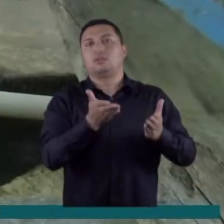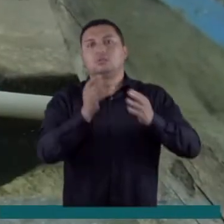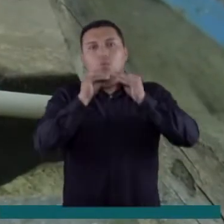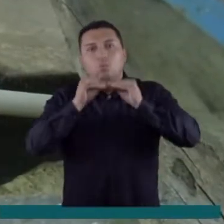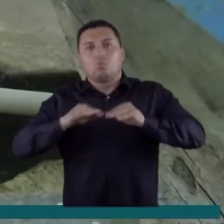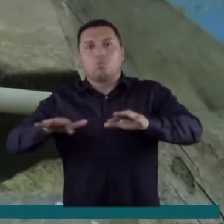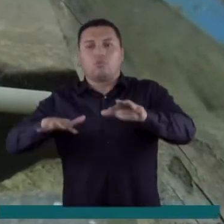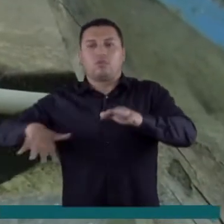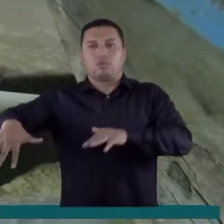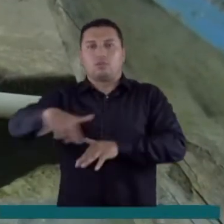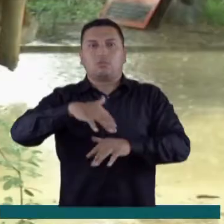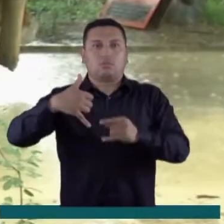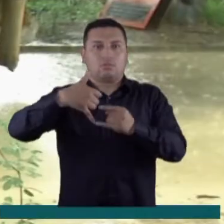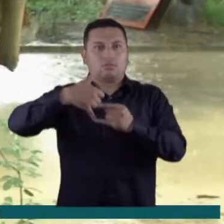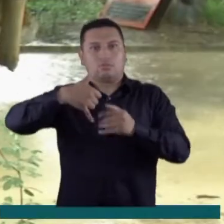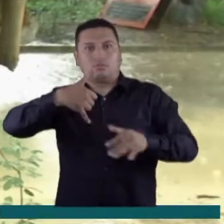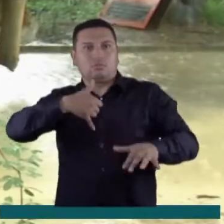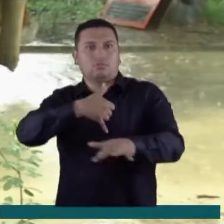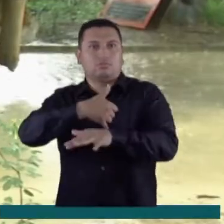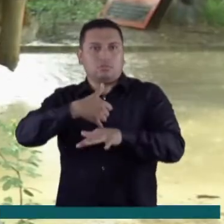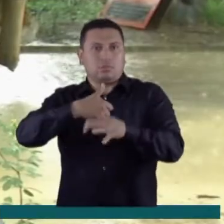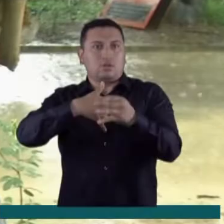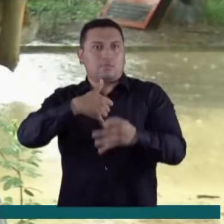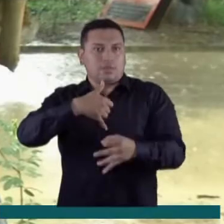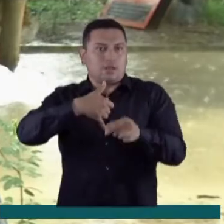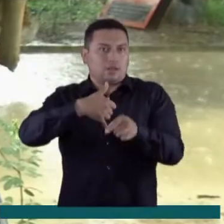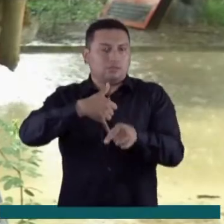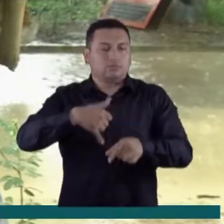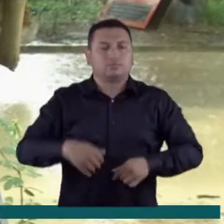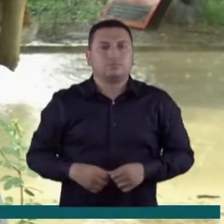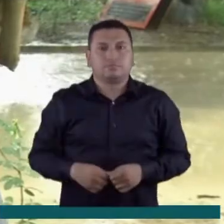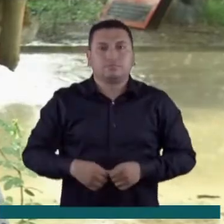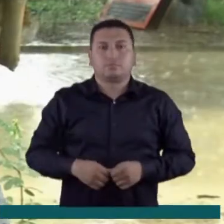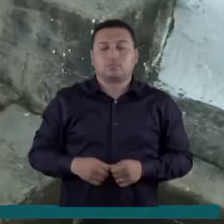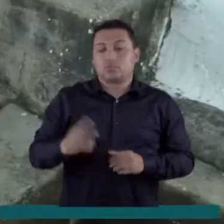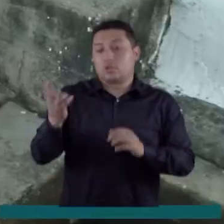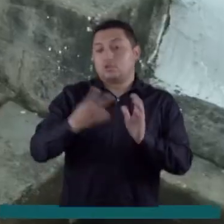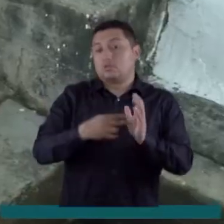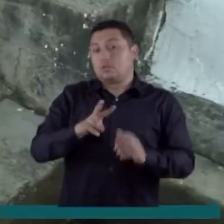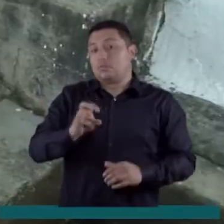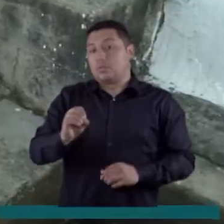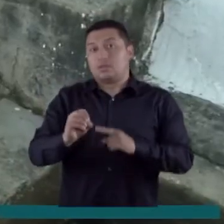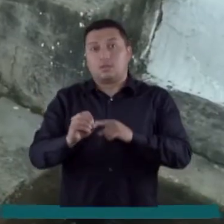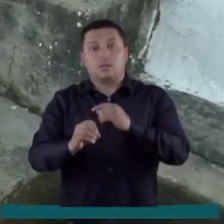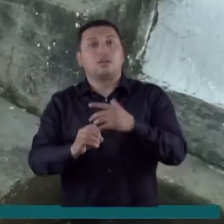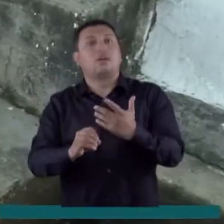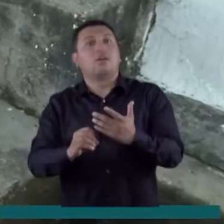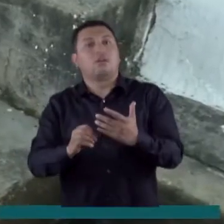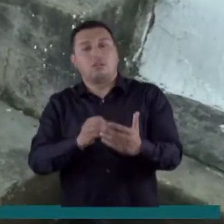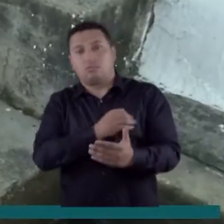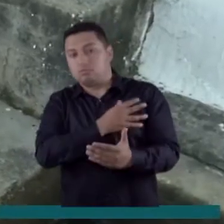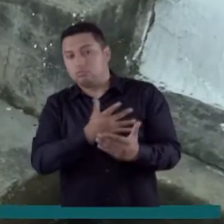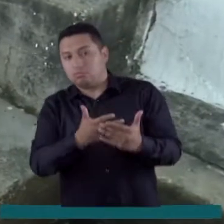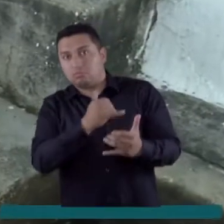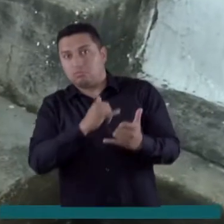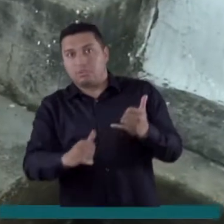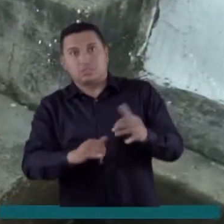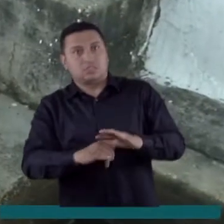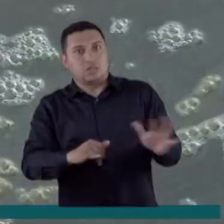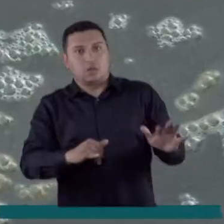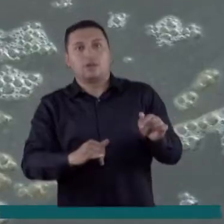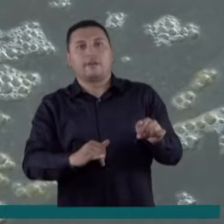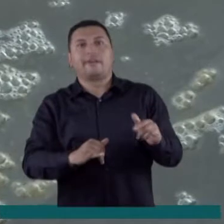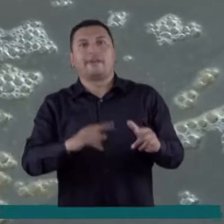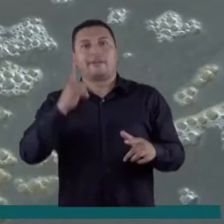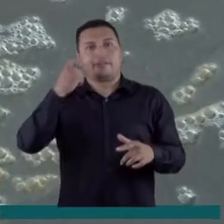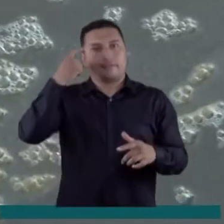que maneja el tema de los servicios públicos en la ciudad de Inírida. A finales del 2020, la gobernación de